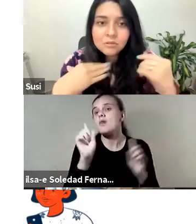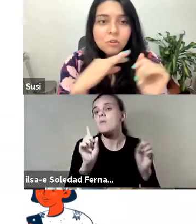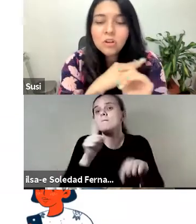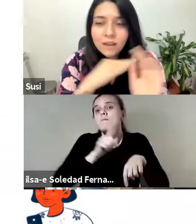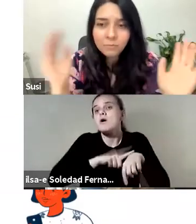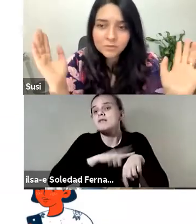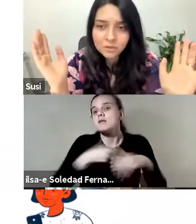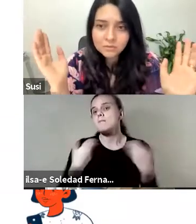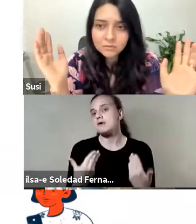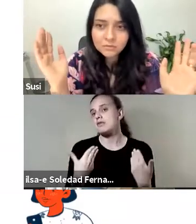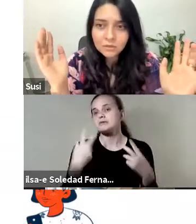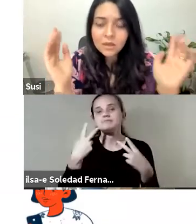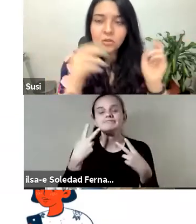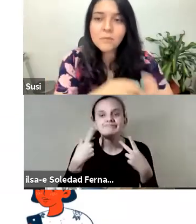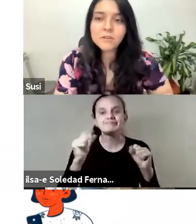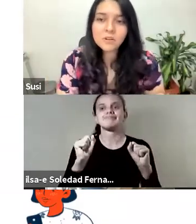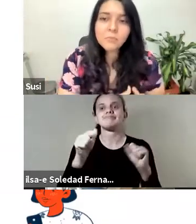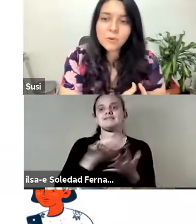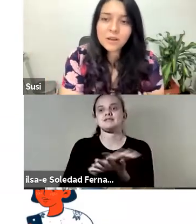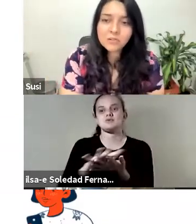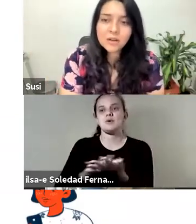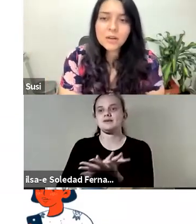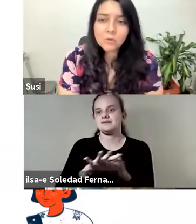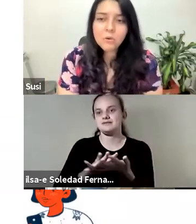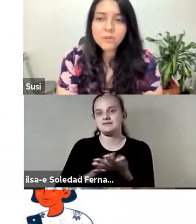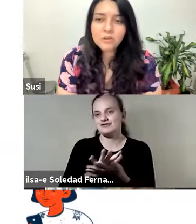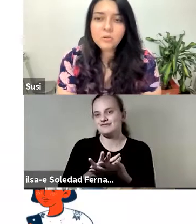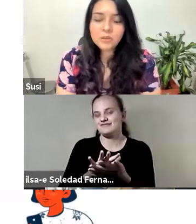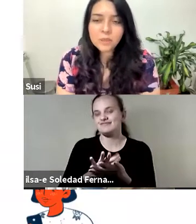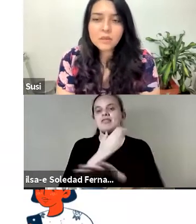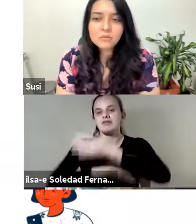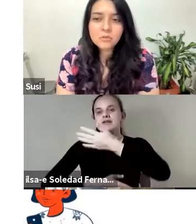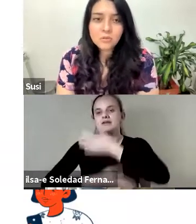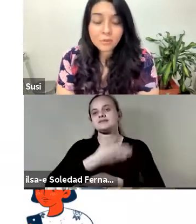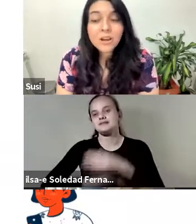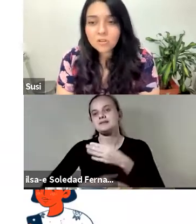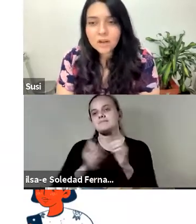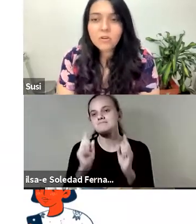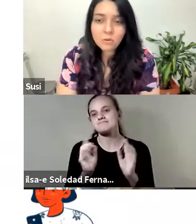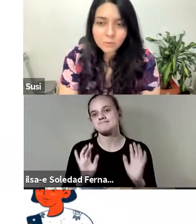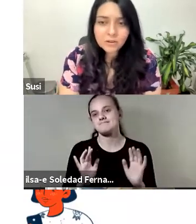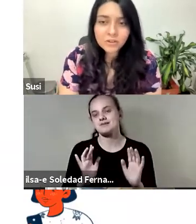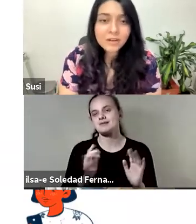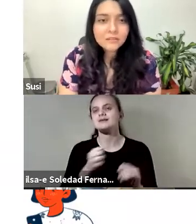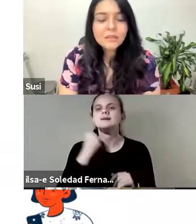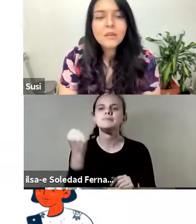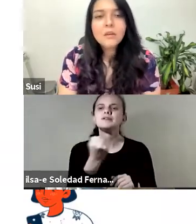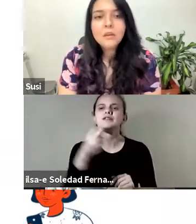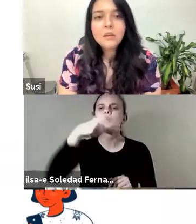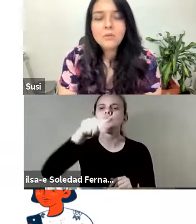mundo somos todas las personas. Todas las personas nos podemos encontrar en algún momento de nuestras vidas, nos hemos encontrado o nos vamos a